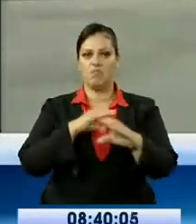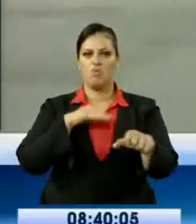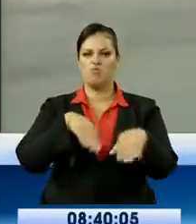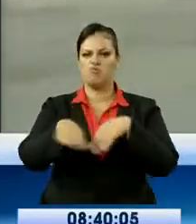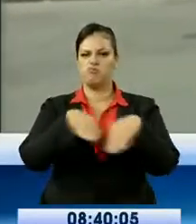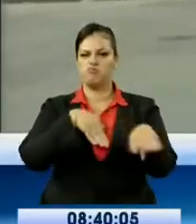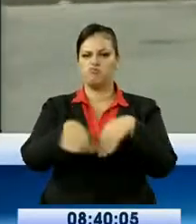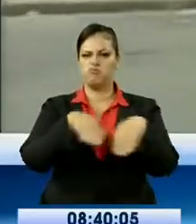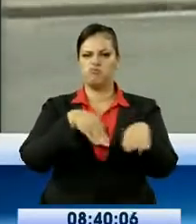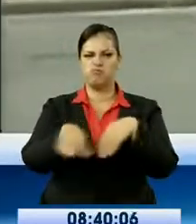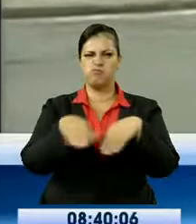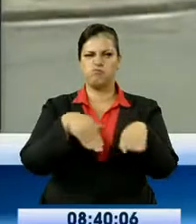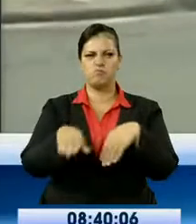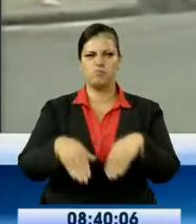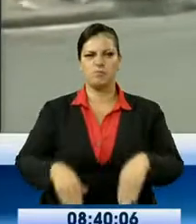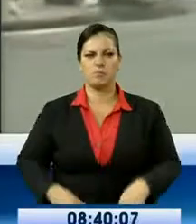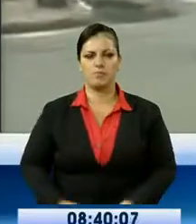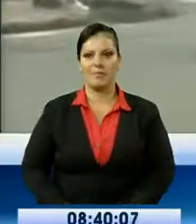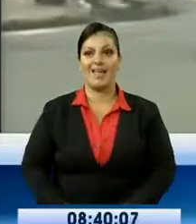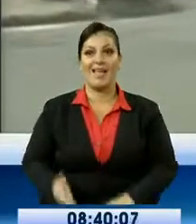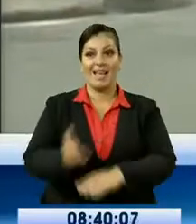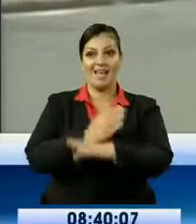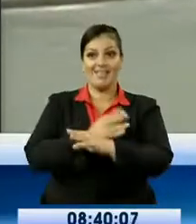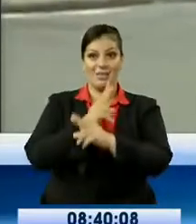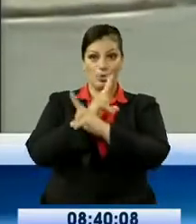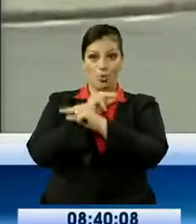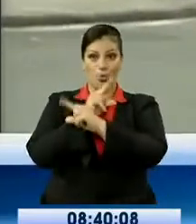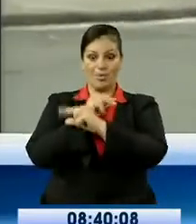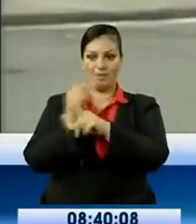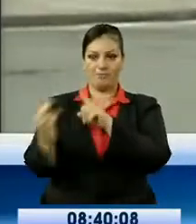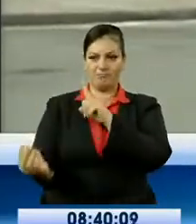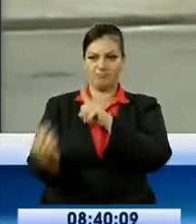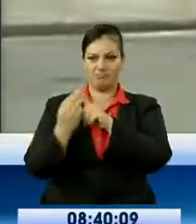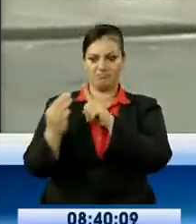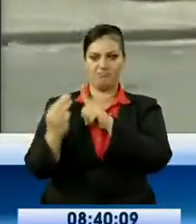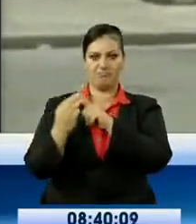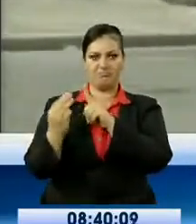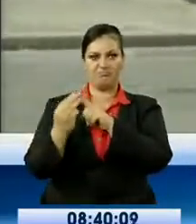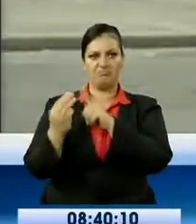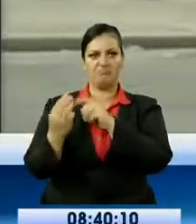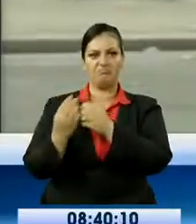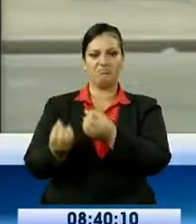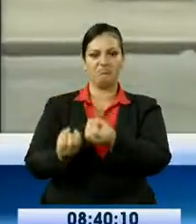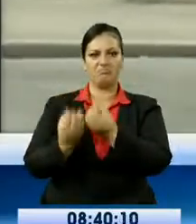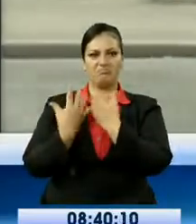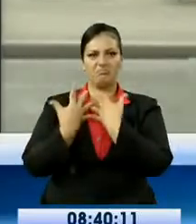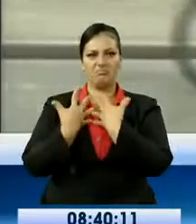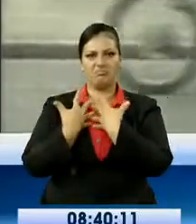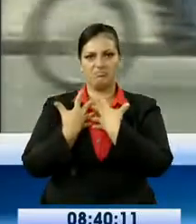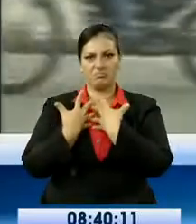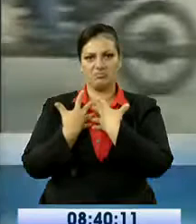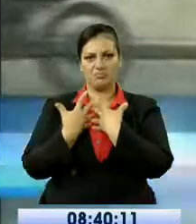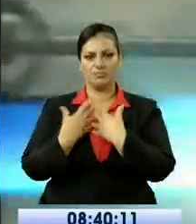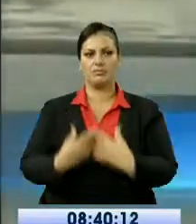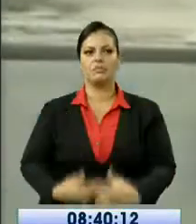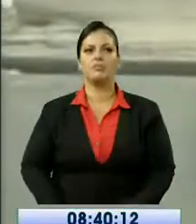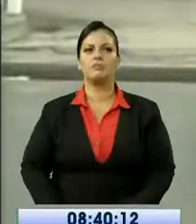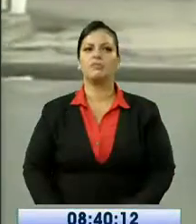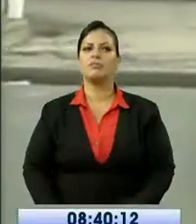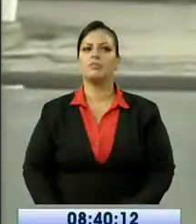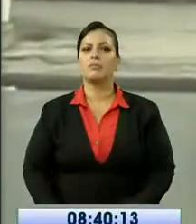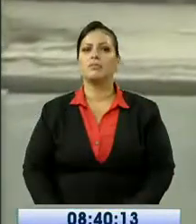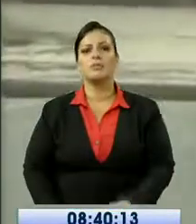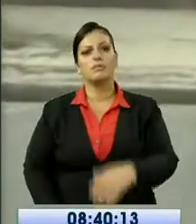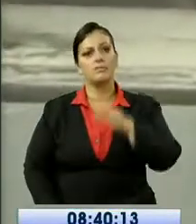Las personas que nos escribieron en Twitter y también en las redes sociales, también en nuestro número de WhatsApp, piden que el control de la